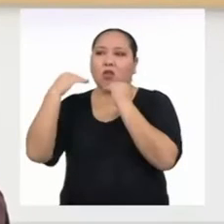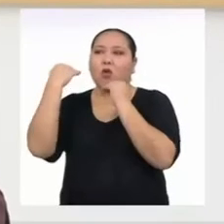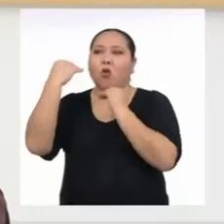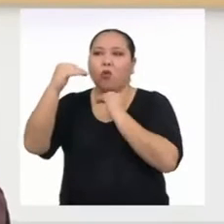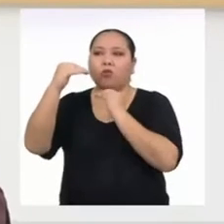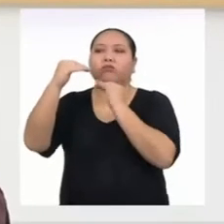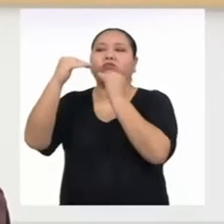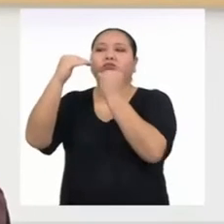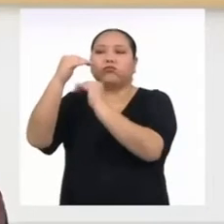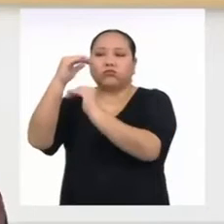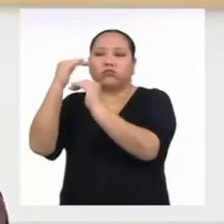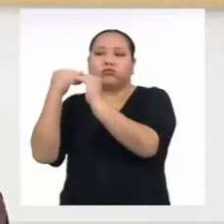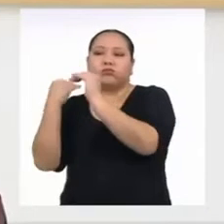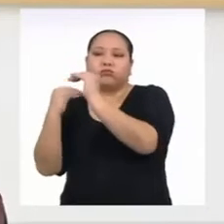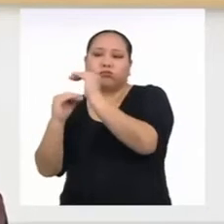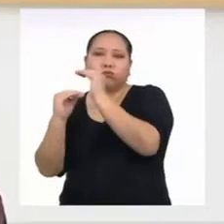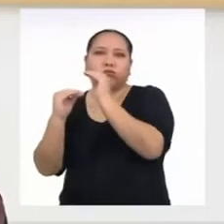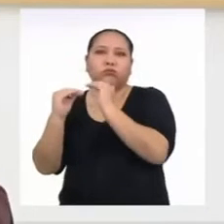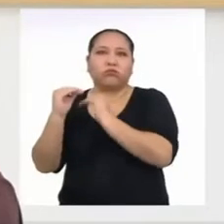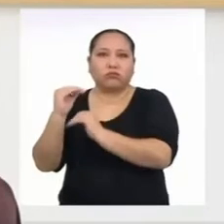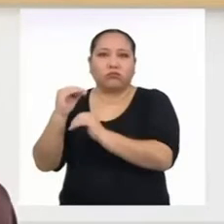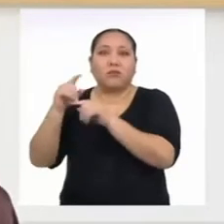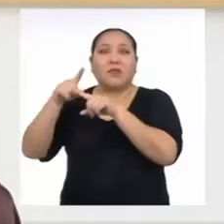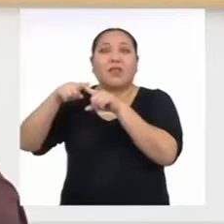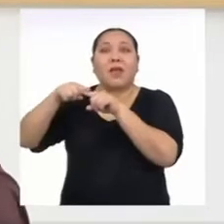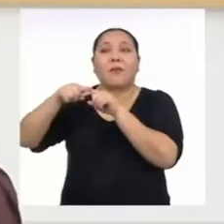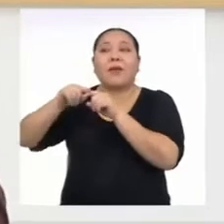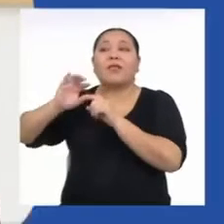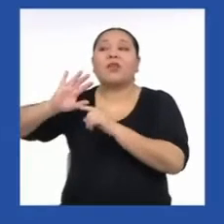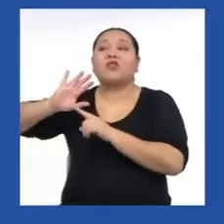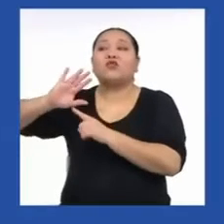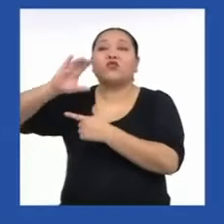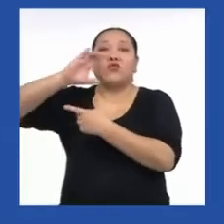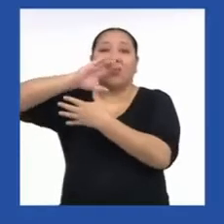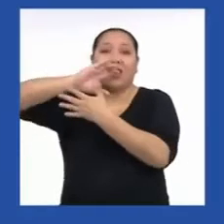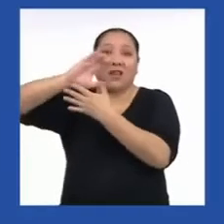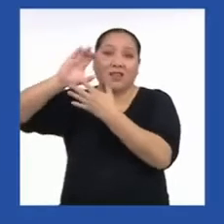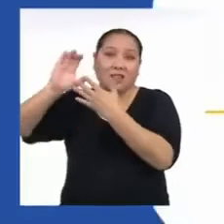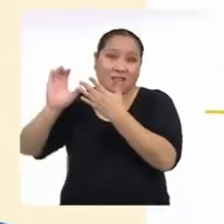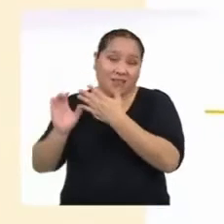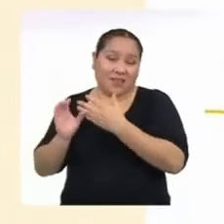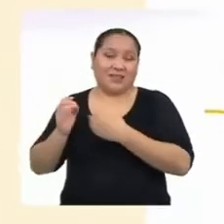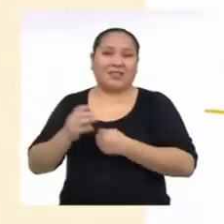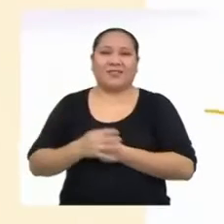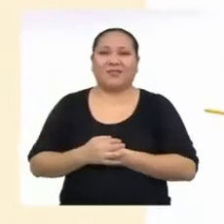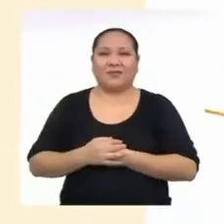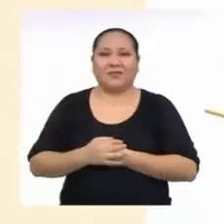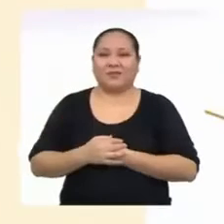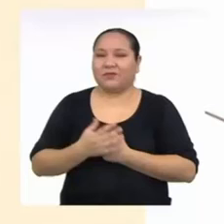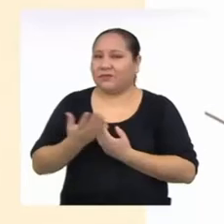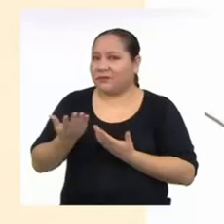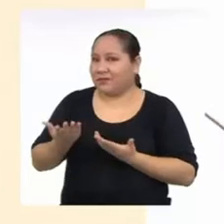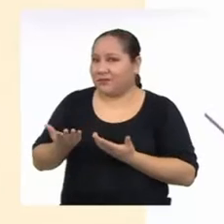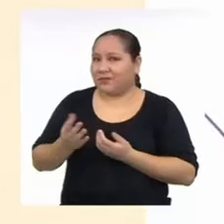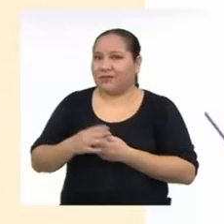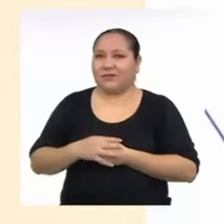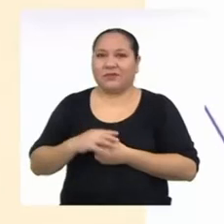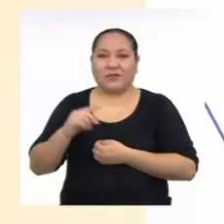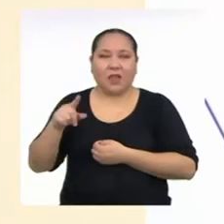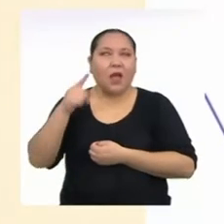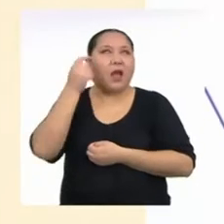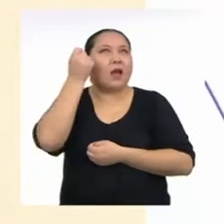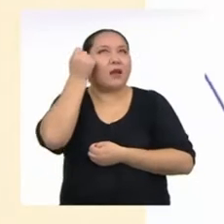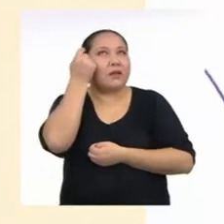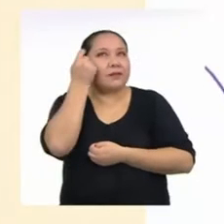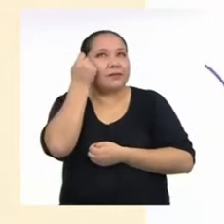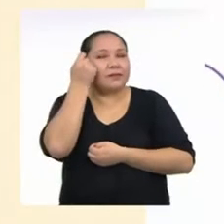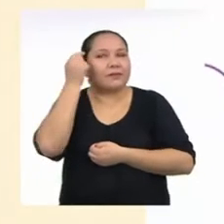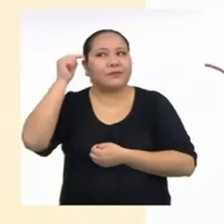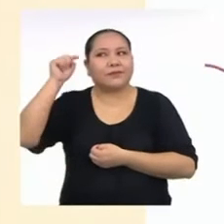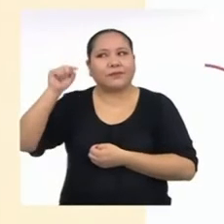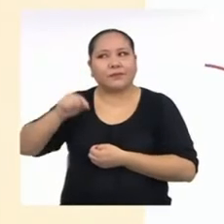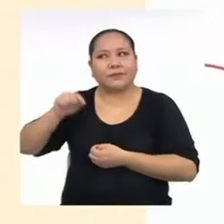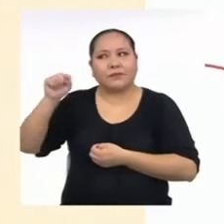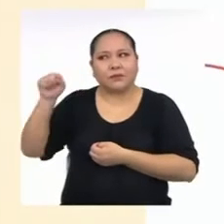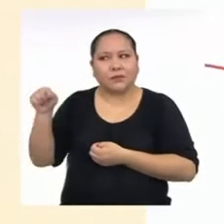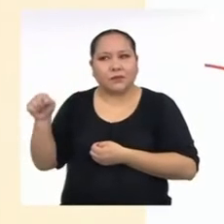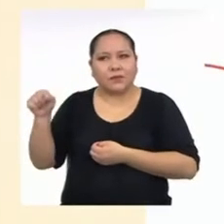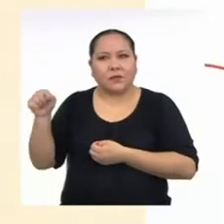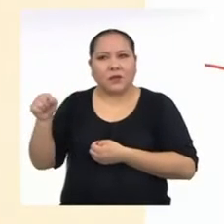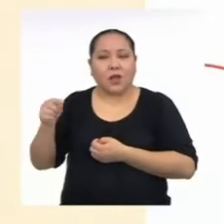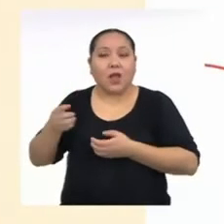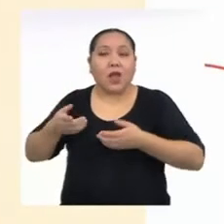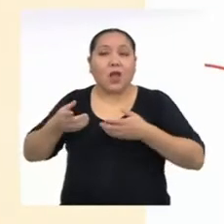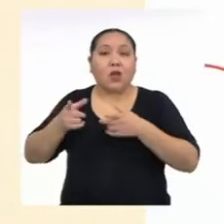o podemos ordenar de acuerdo a cierta característica. Entonces, por lo que entiendo, el lugar